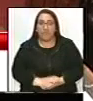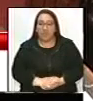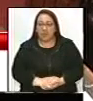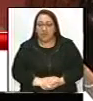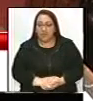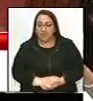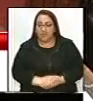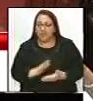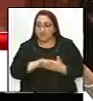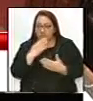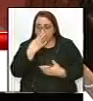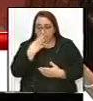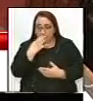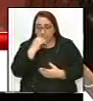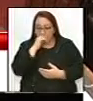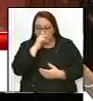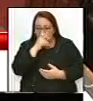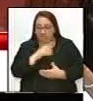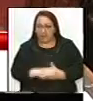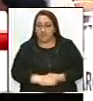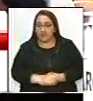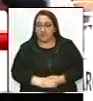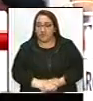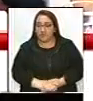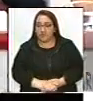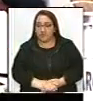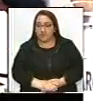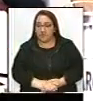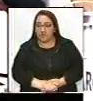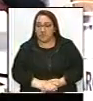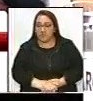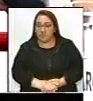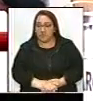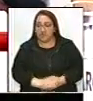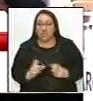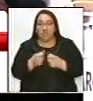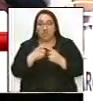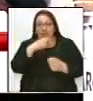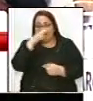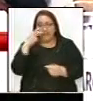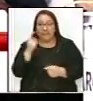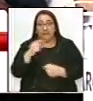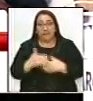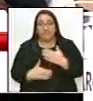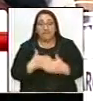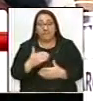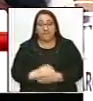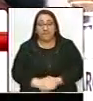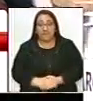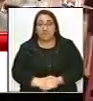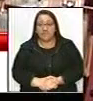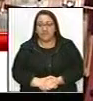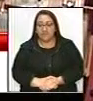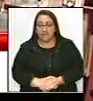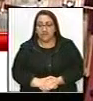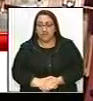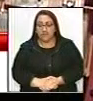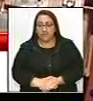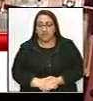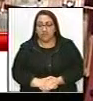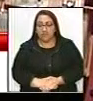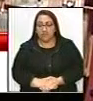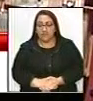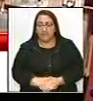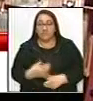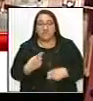Una introducción me pide el congresista Velázquez. Congresista Velázquez. Tiene que ser un procedimiento, por